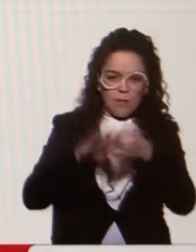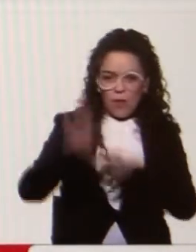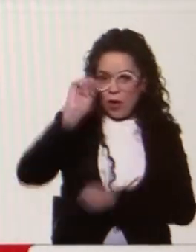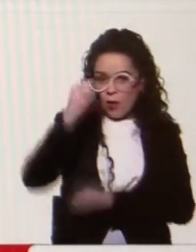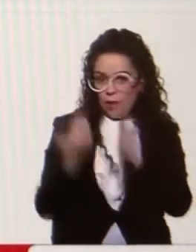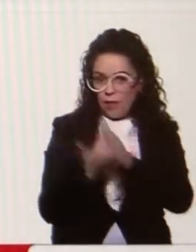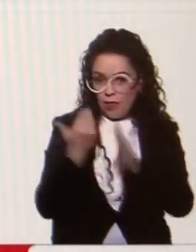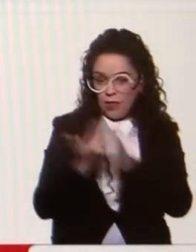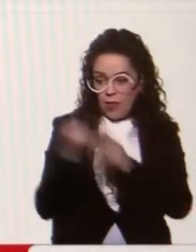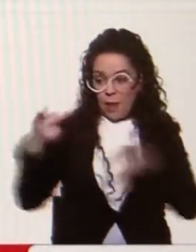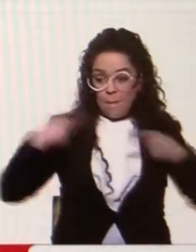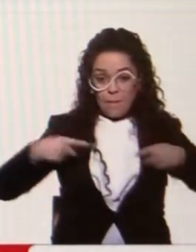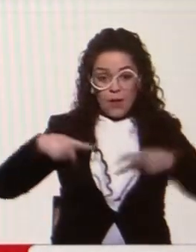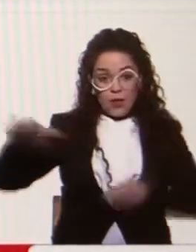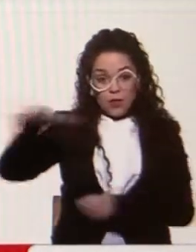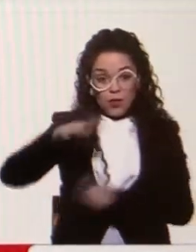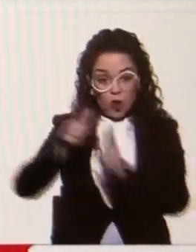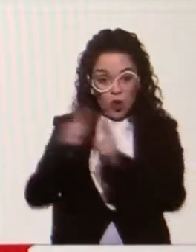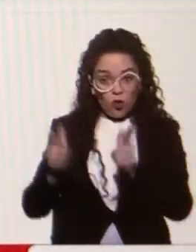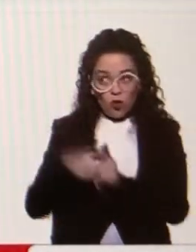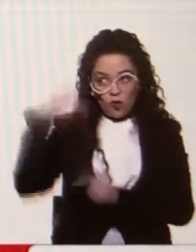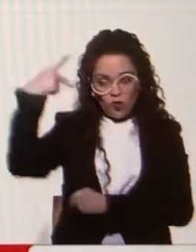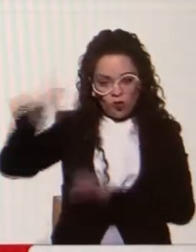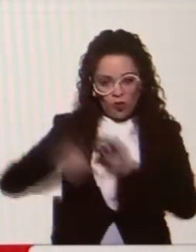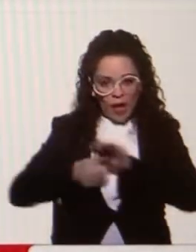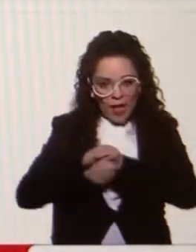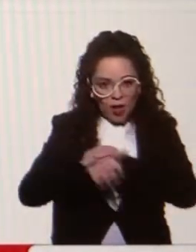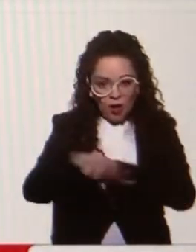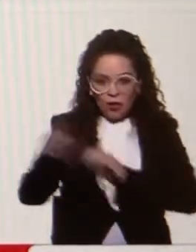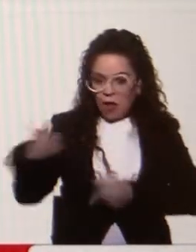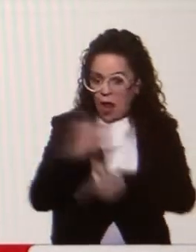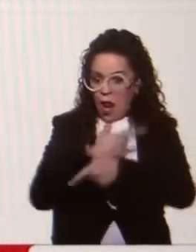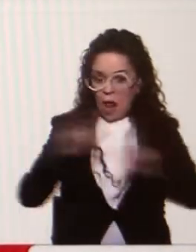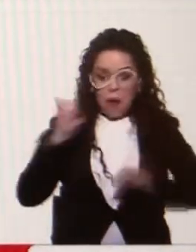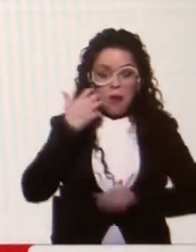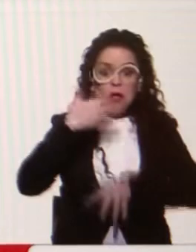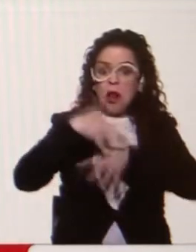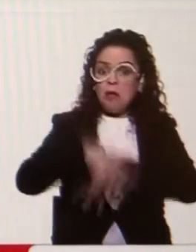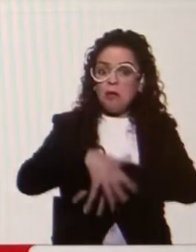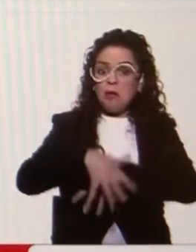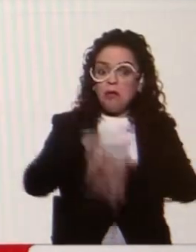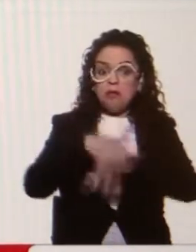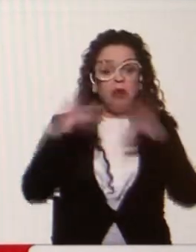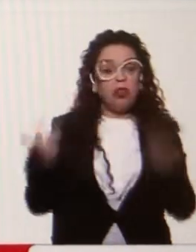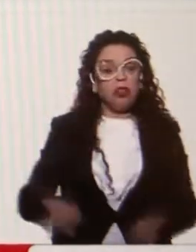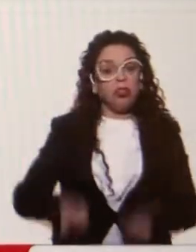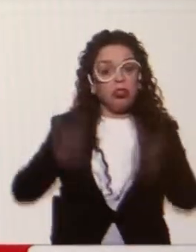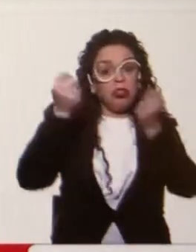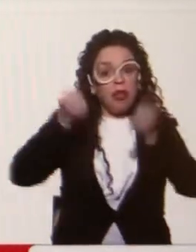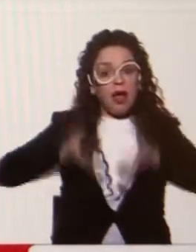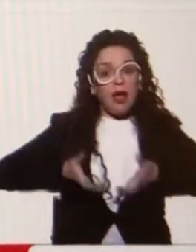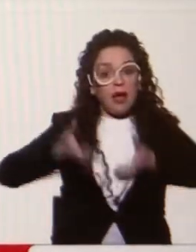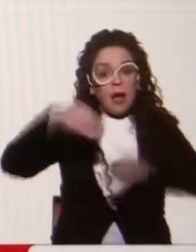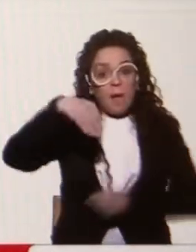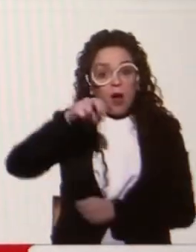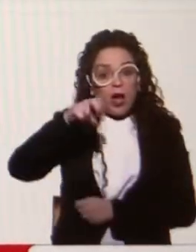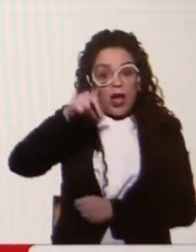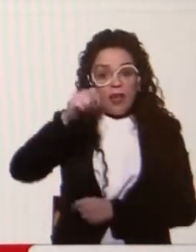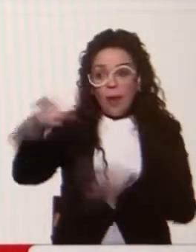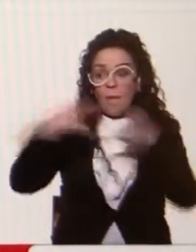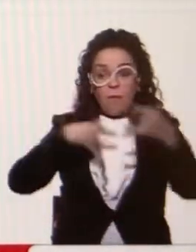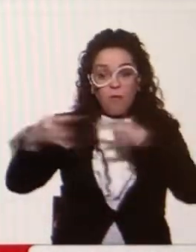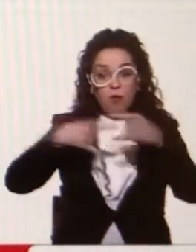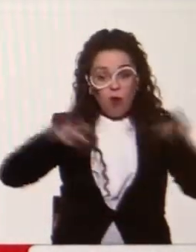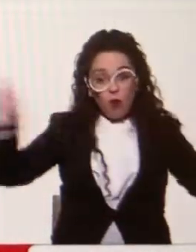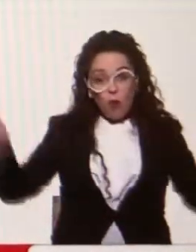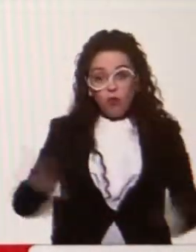está opuesto al presidente y desde luego el poder económico está dividido la